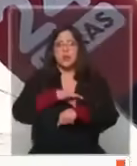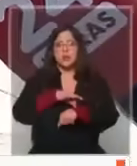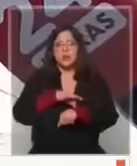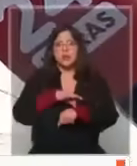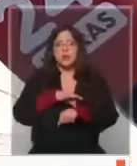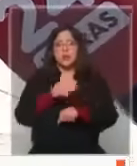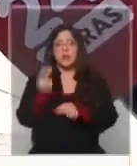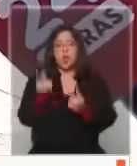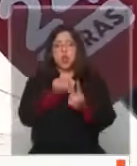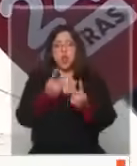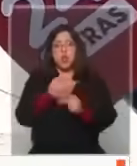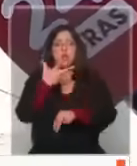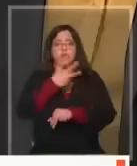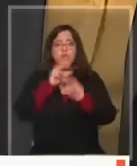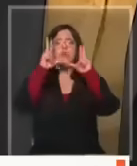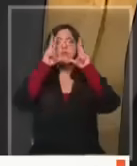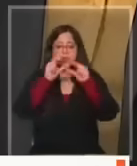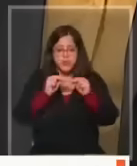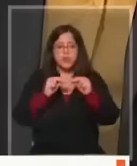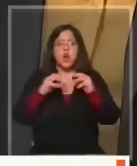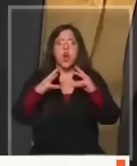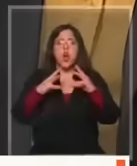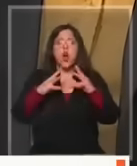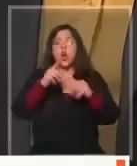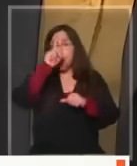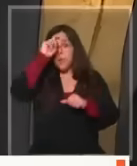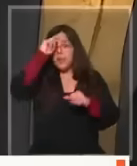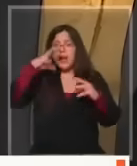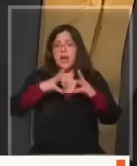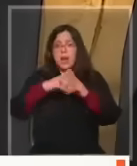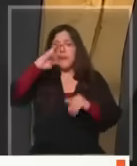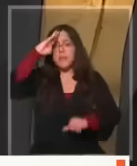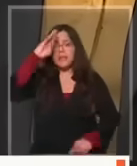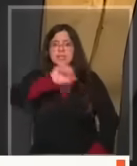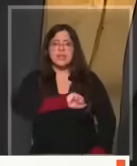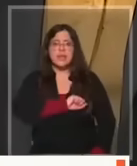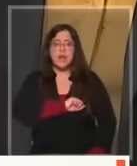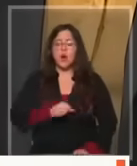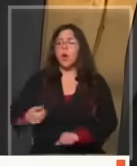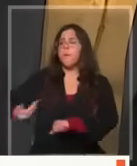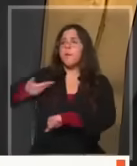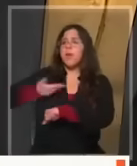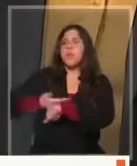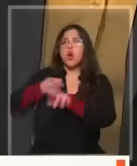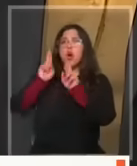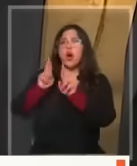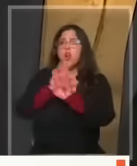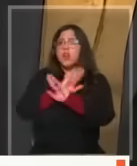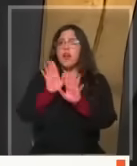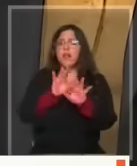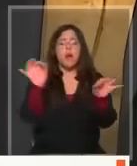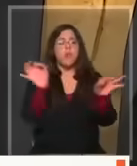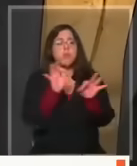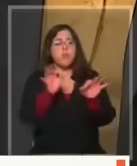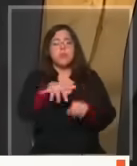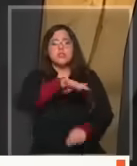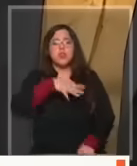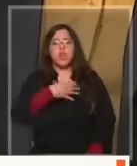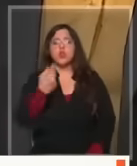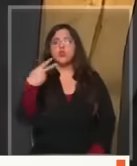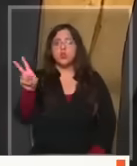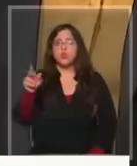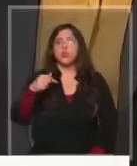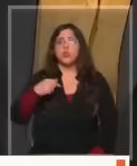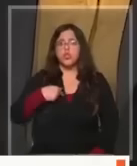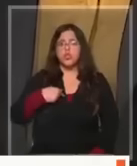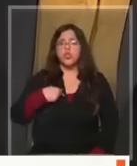sedados en el hospital Militar en Santiago y si hay algo que me pidieron fue que ojalá nadie hablara de la situación de su hijo y yo le di la palabra